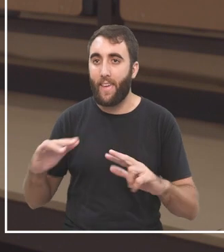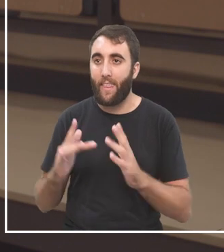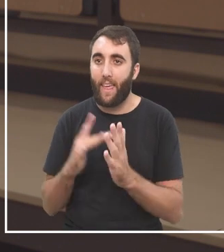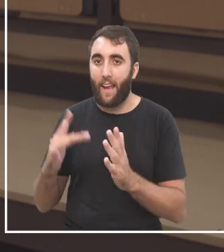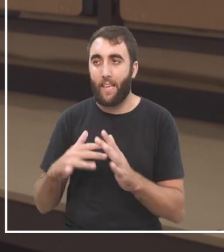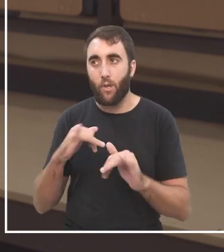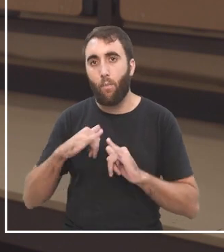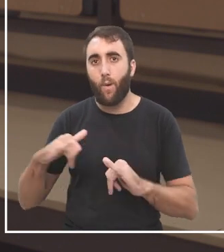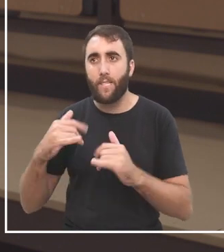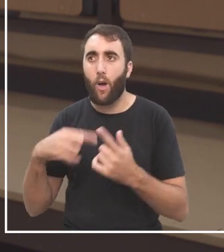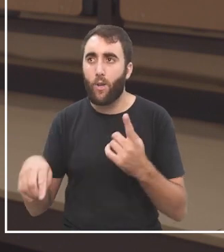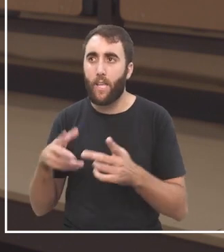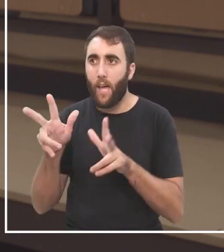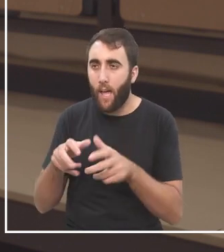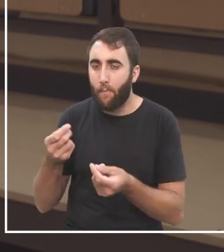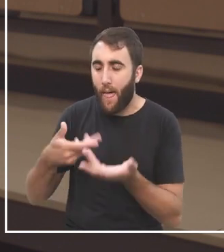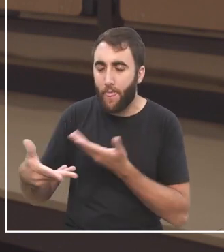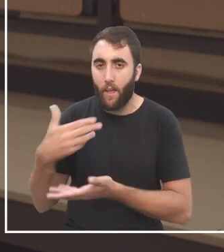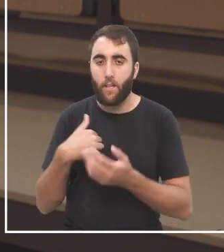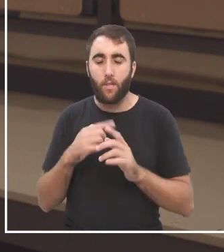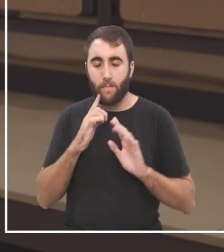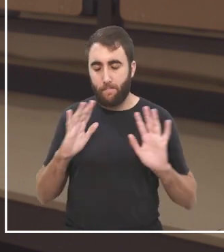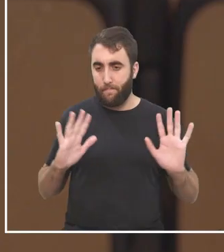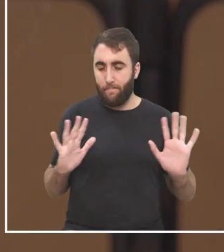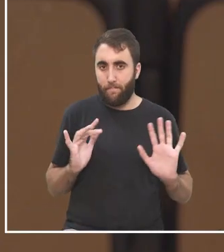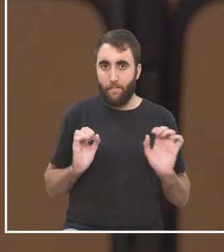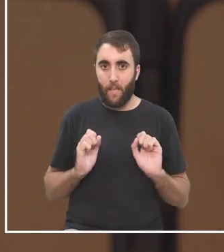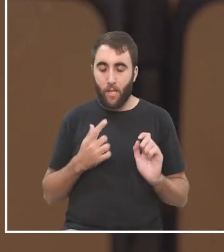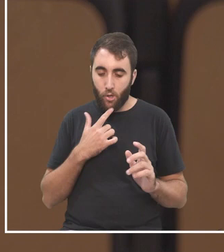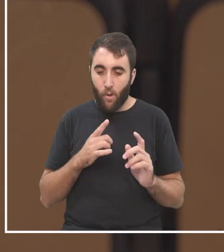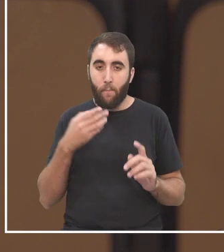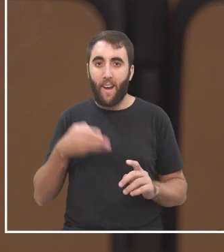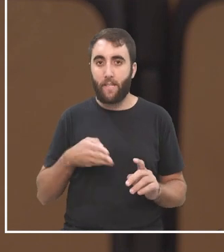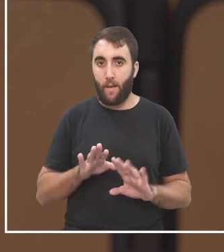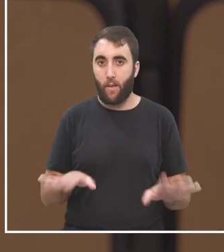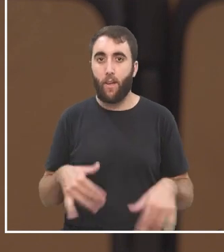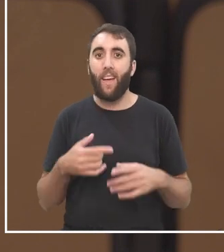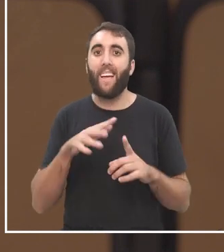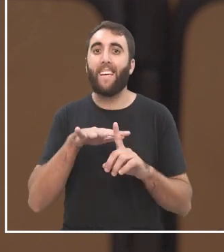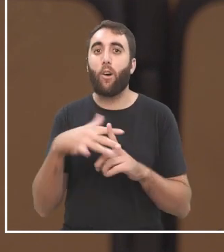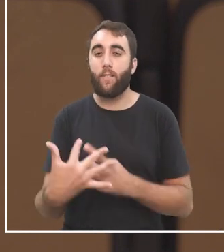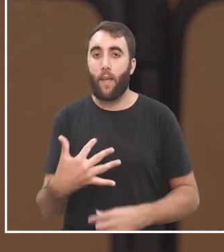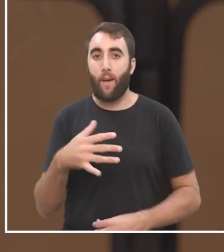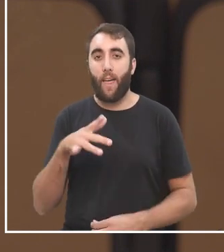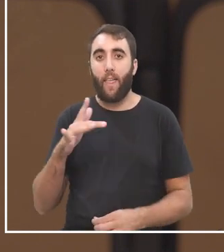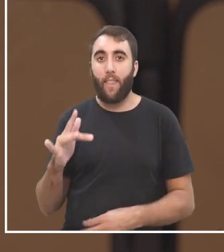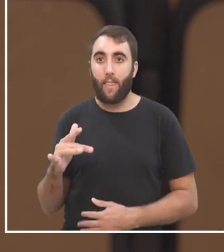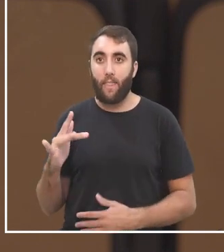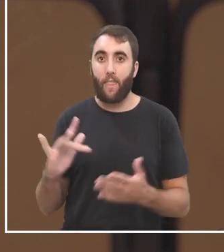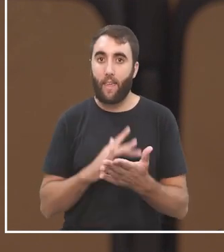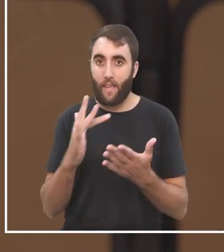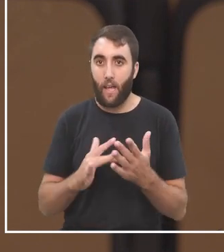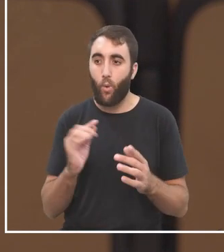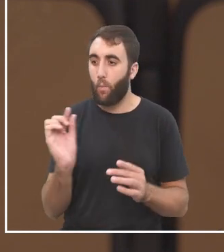digitales, que se dedican al marketing. El ecosistema digital está dominado por un número muy pequeño